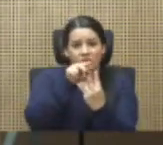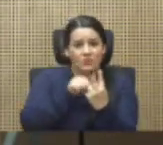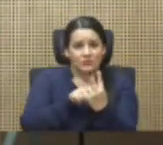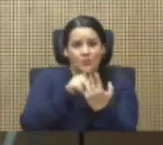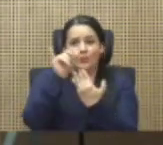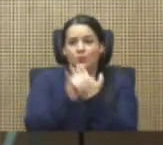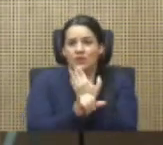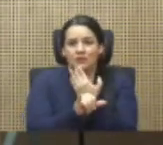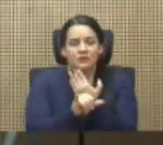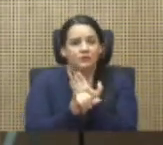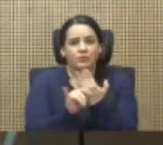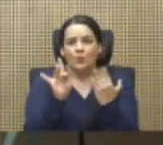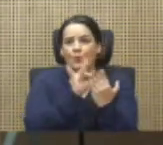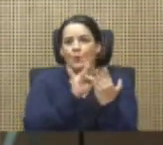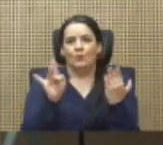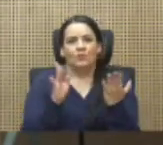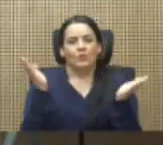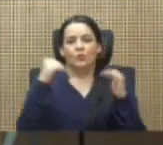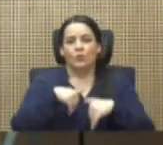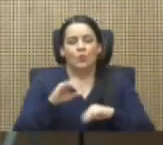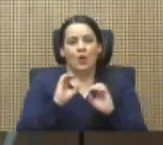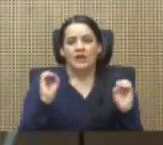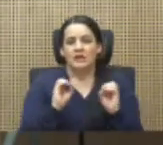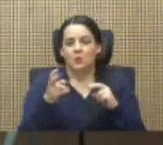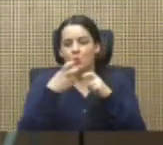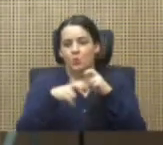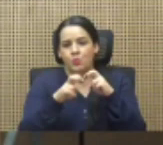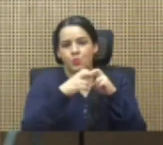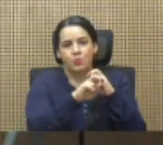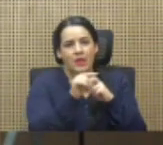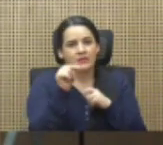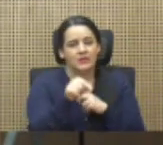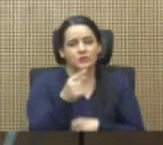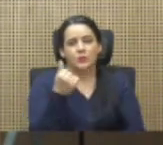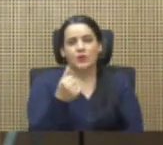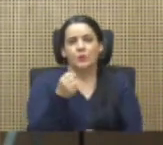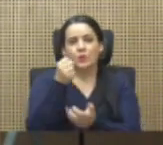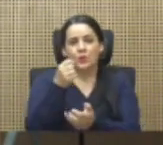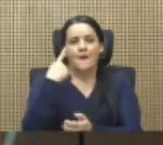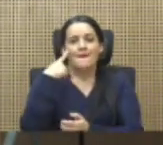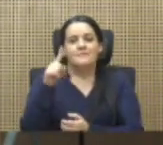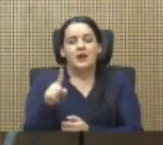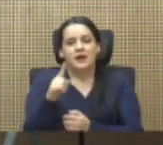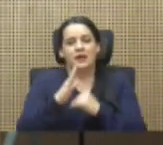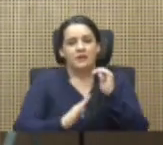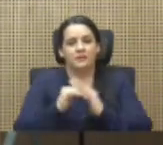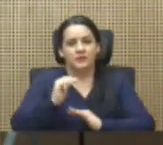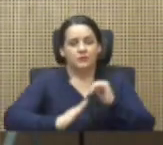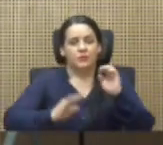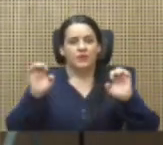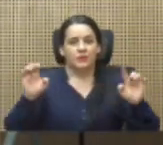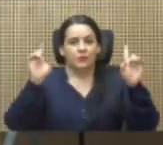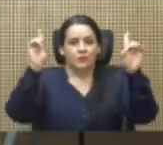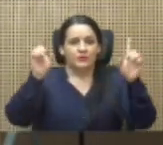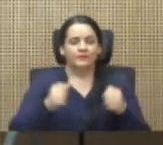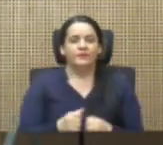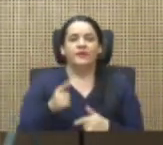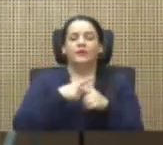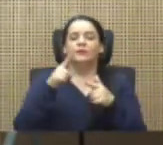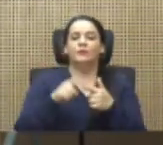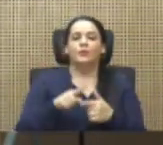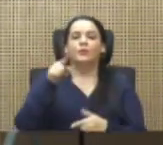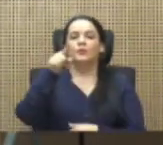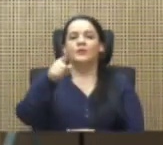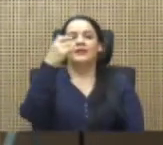propuestas viene el redireccionamiento de esos recursos a infraestructura educativa. Entonces usted